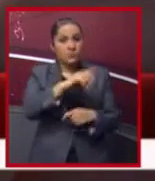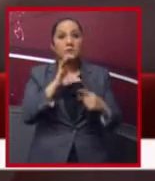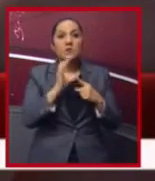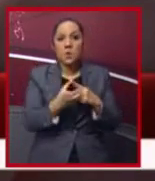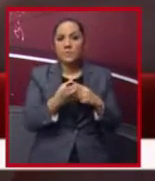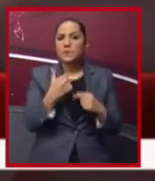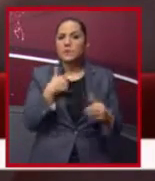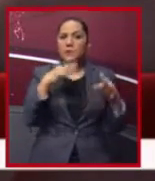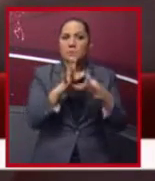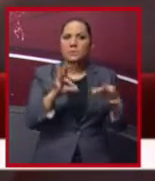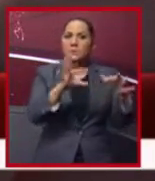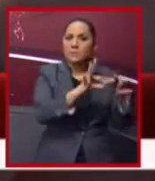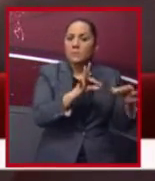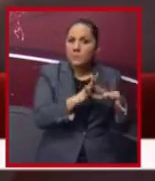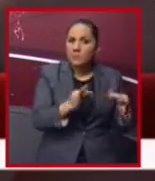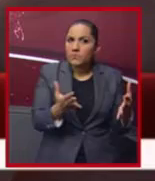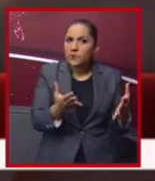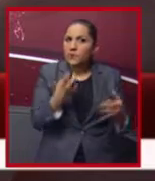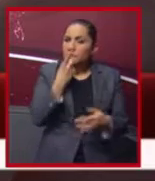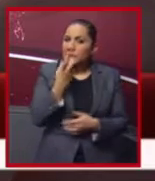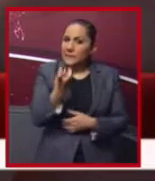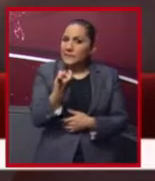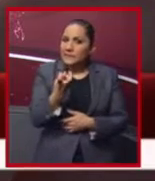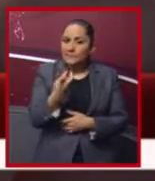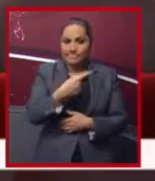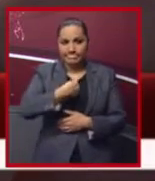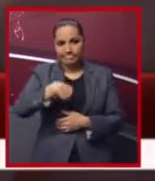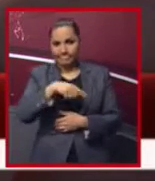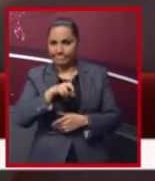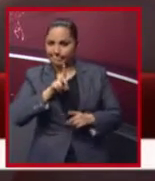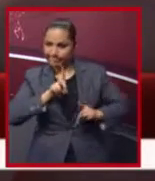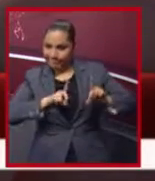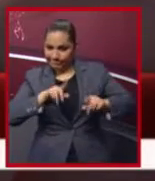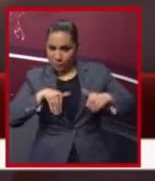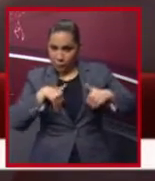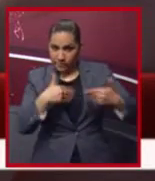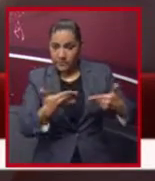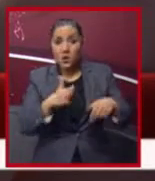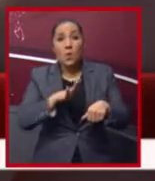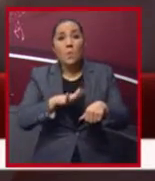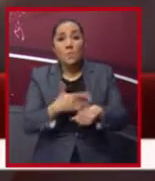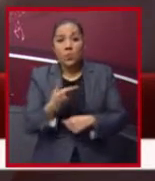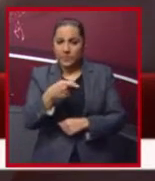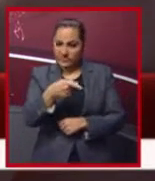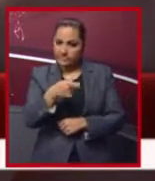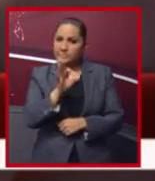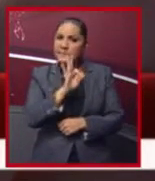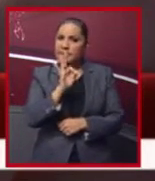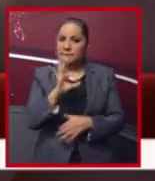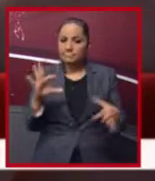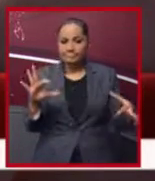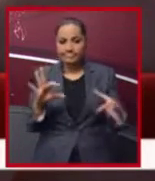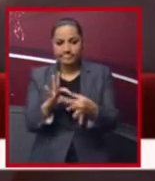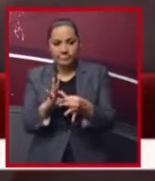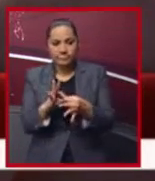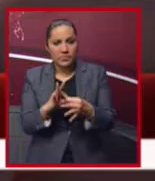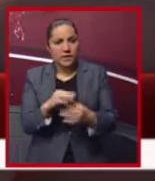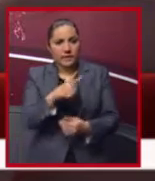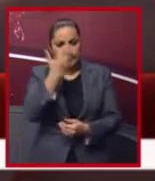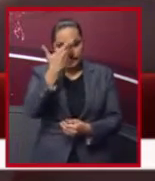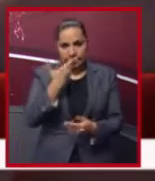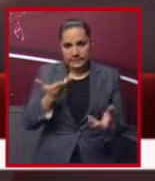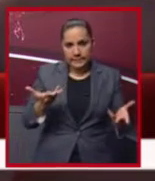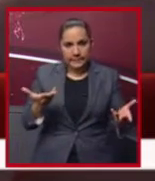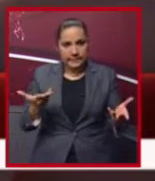podían existir por el posible conflicto de interés, queremos también